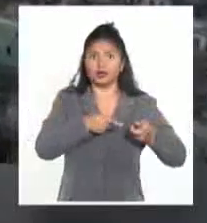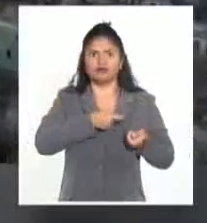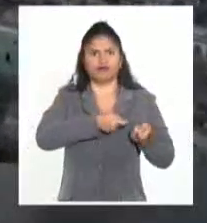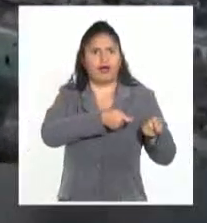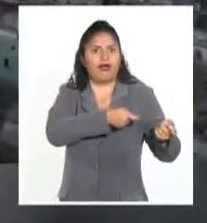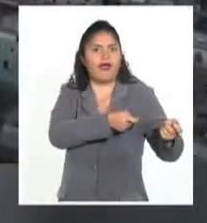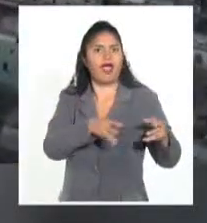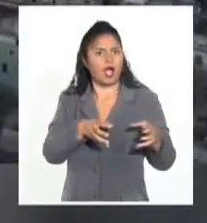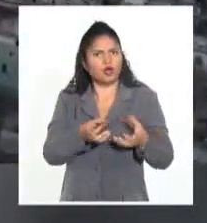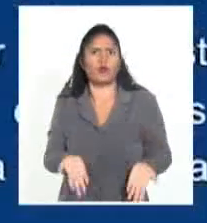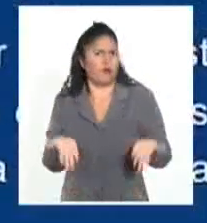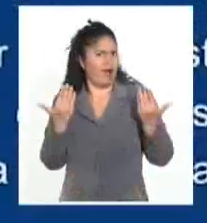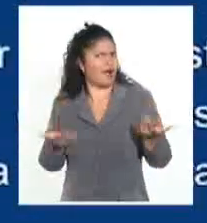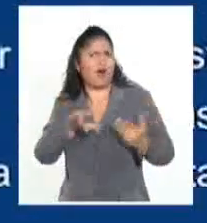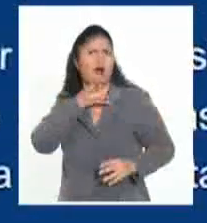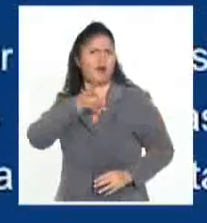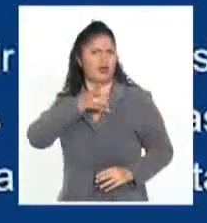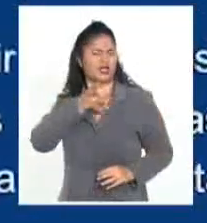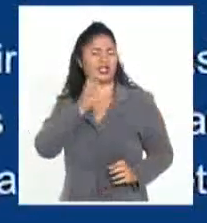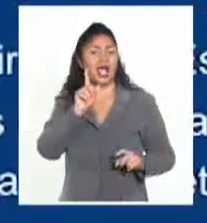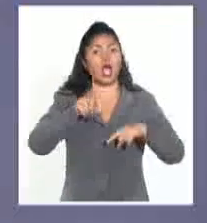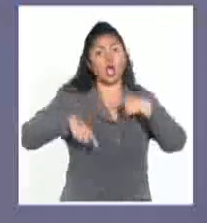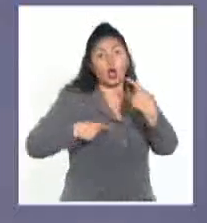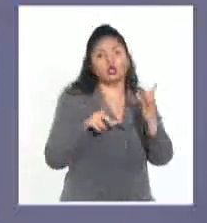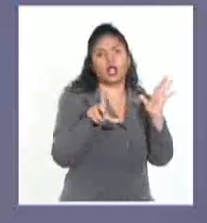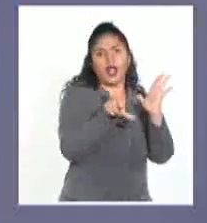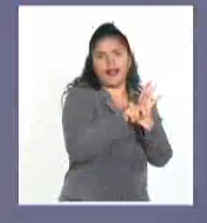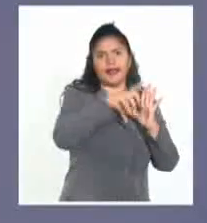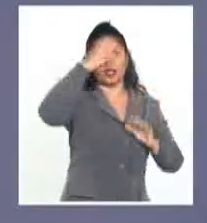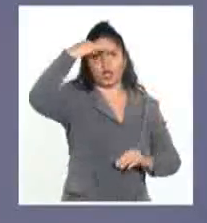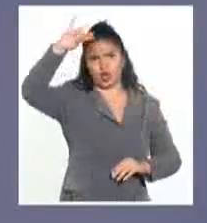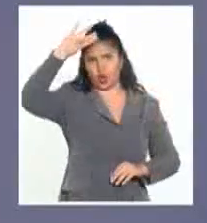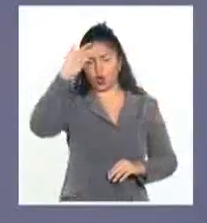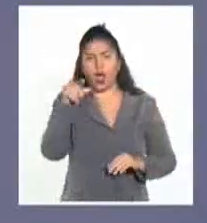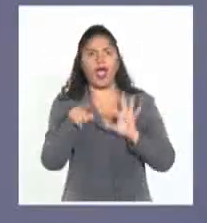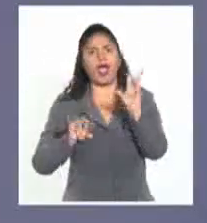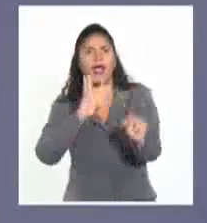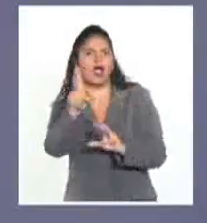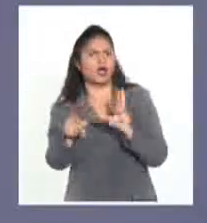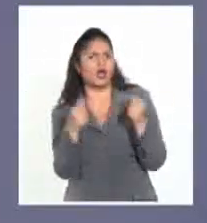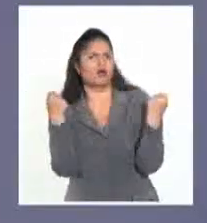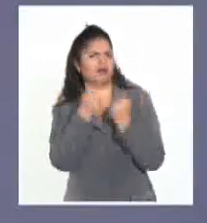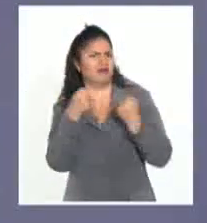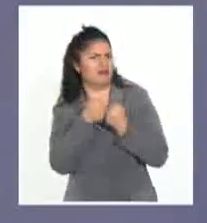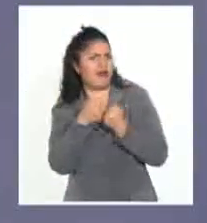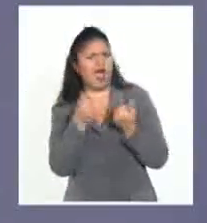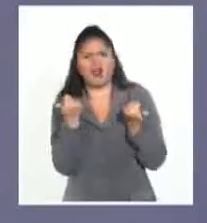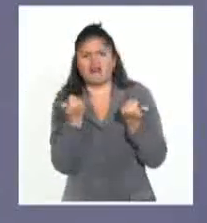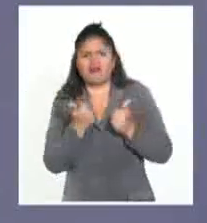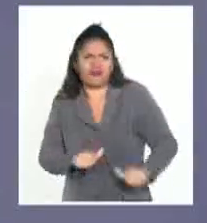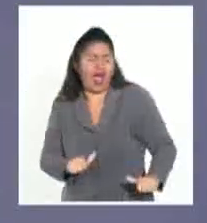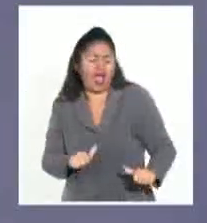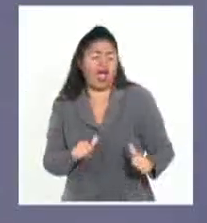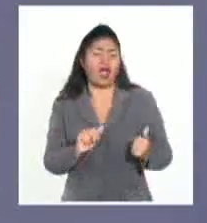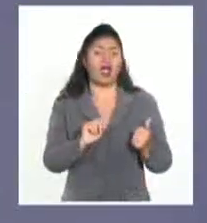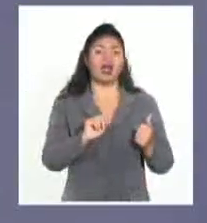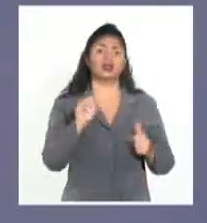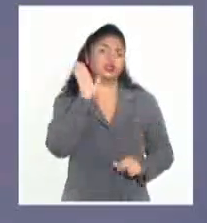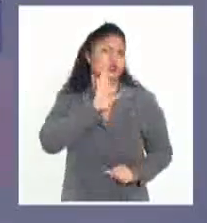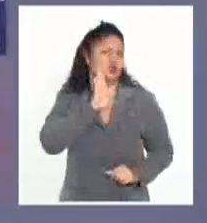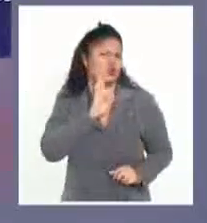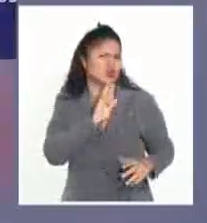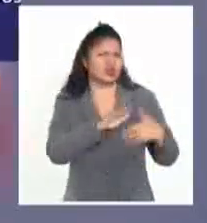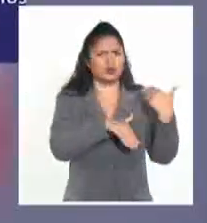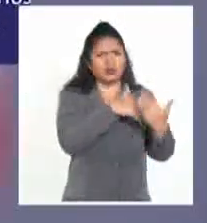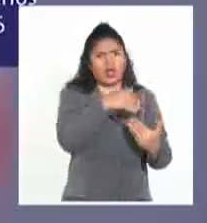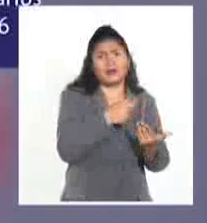violaciones de la ley. Ello incluyó acciones de violencia, robo, asalto, agresión, además de que se ejecutó desde allí durante